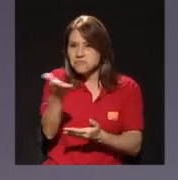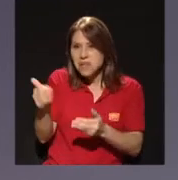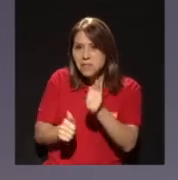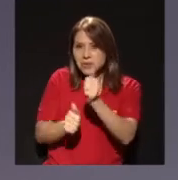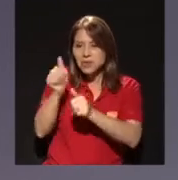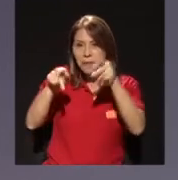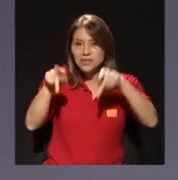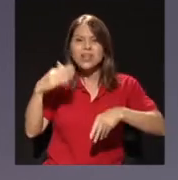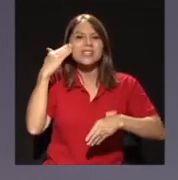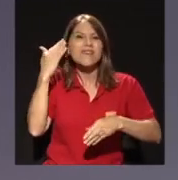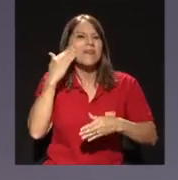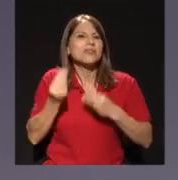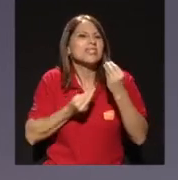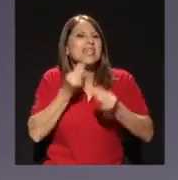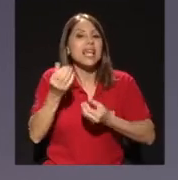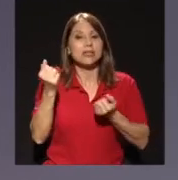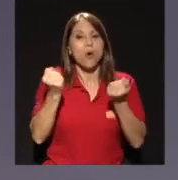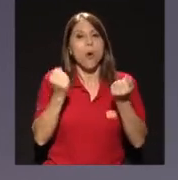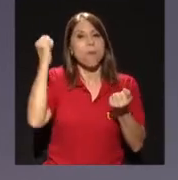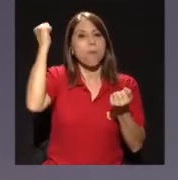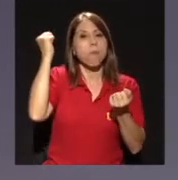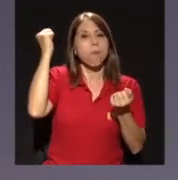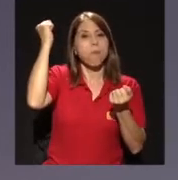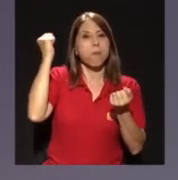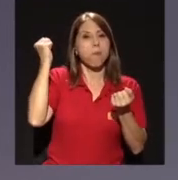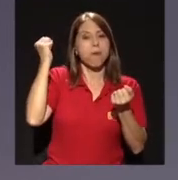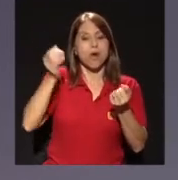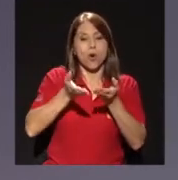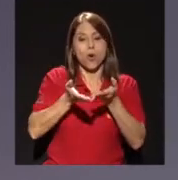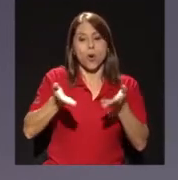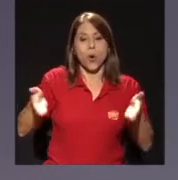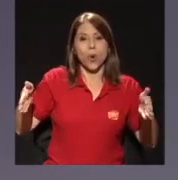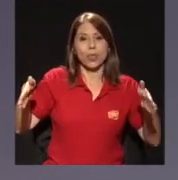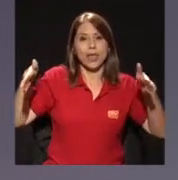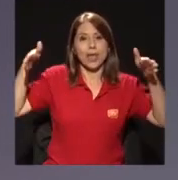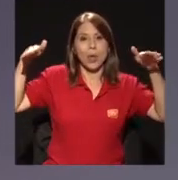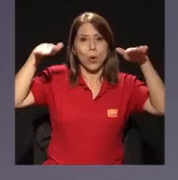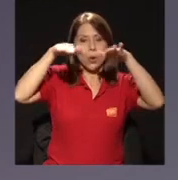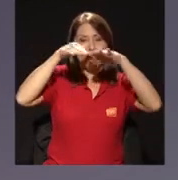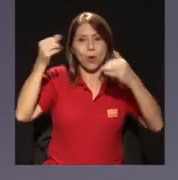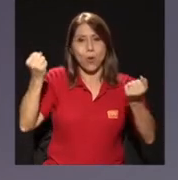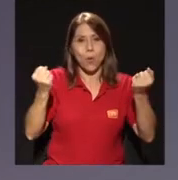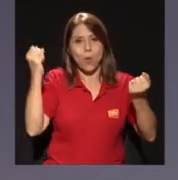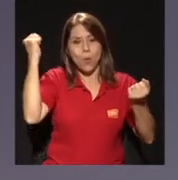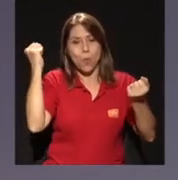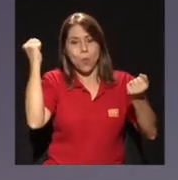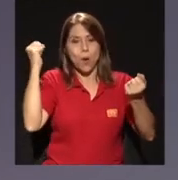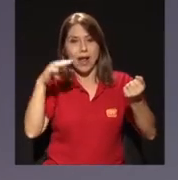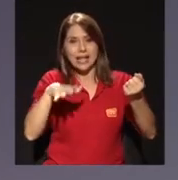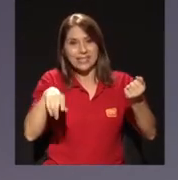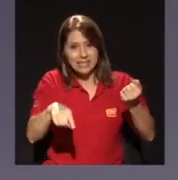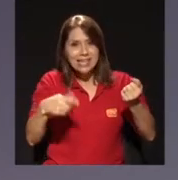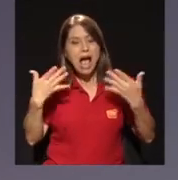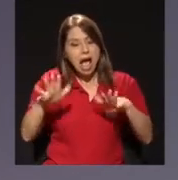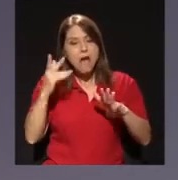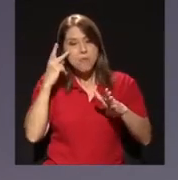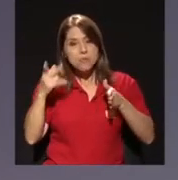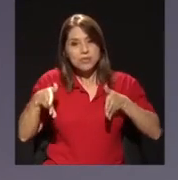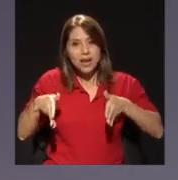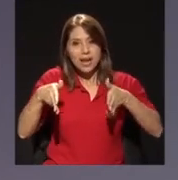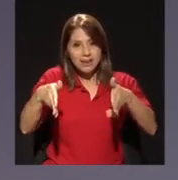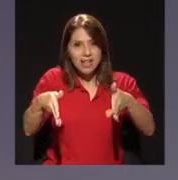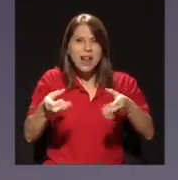porque constantemente viven en nuestras carreteras, ¿verdad? Y desgraciadamente, pues con muchos accidentes ya los conocemos.